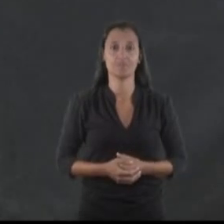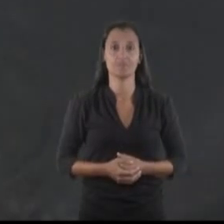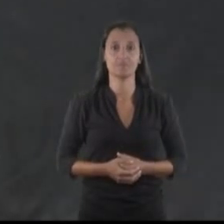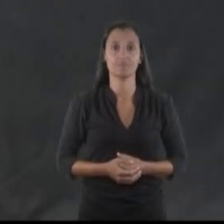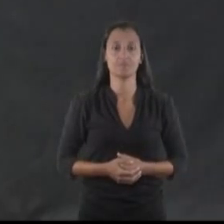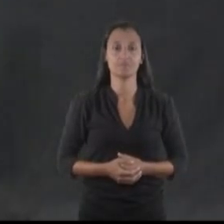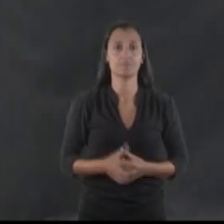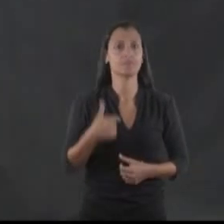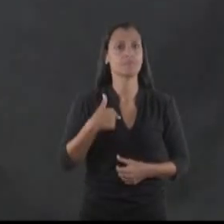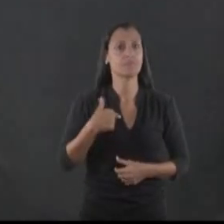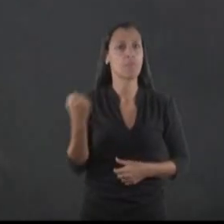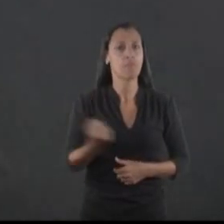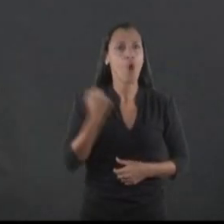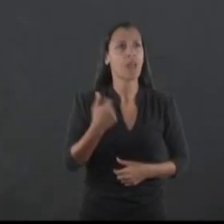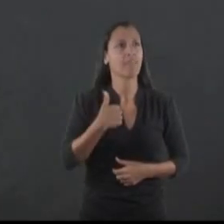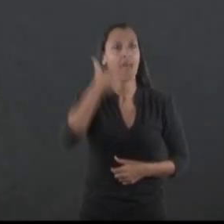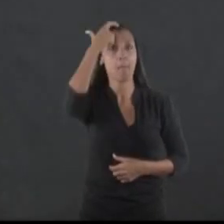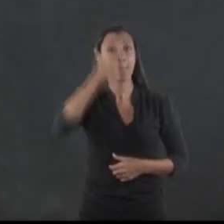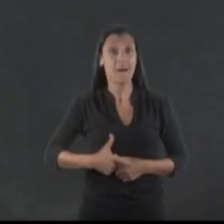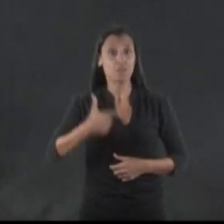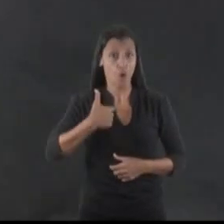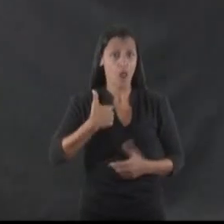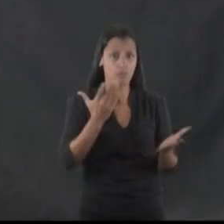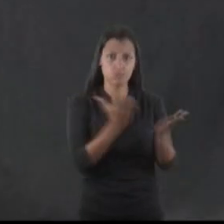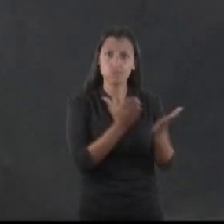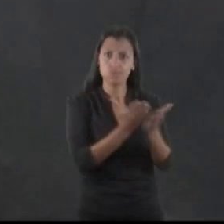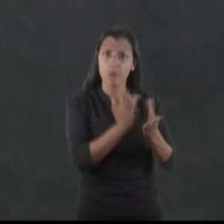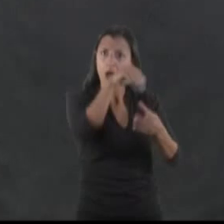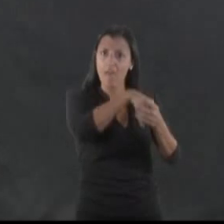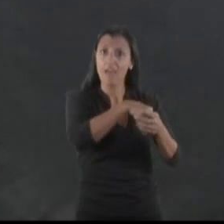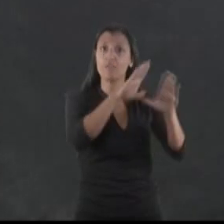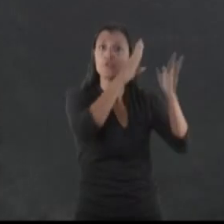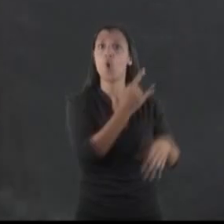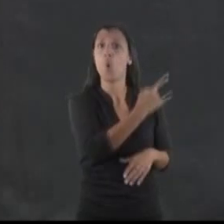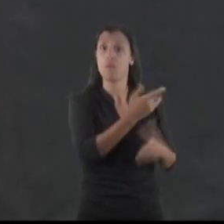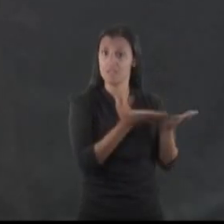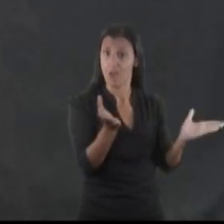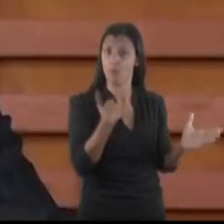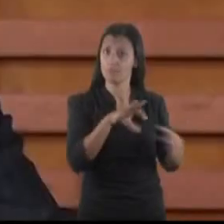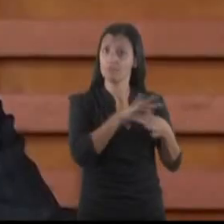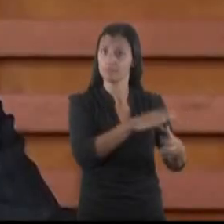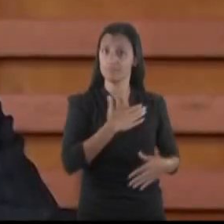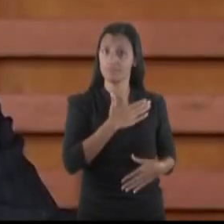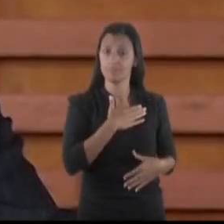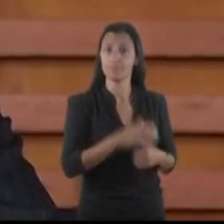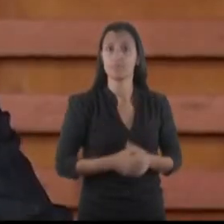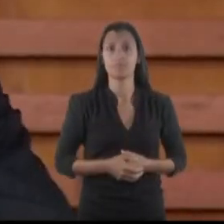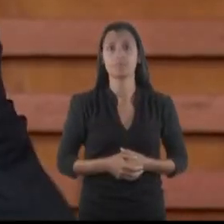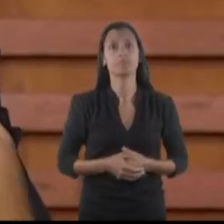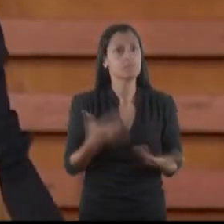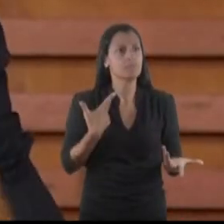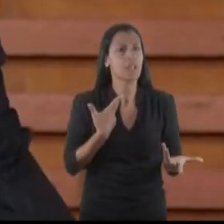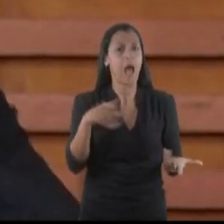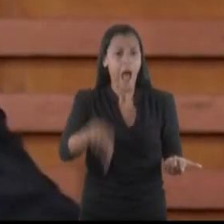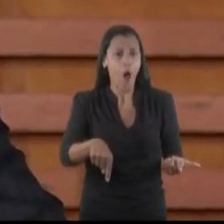Es muy grato para alguien que se educó en la escuela pública, en la universidad pública, seguir